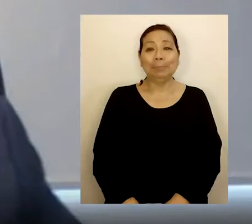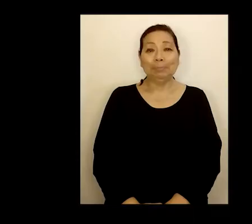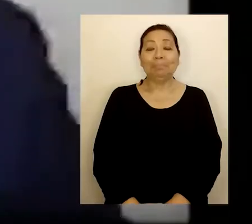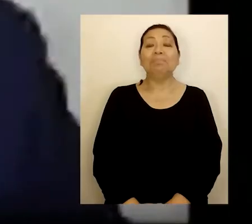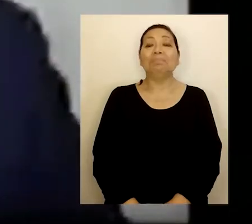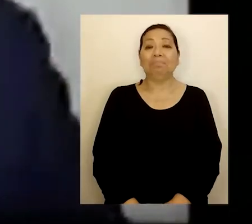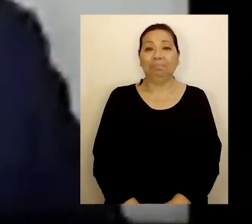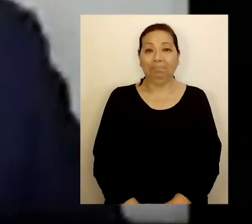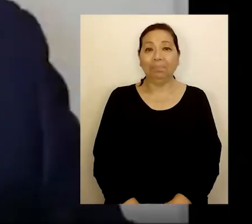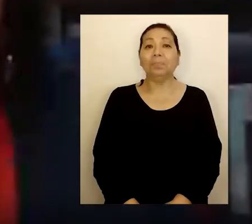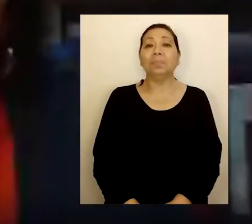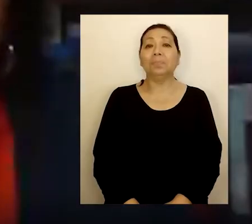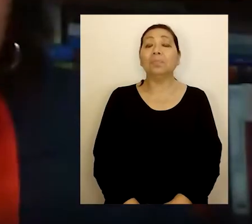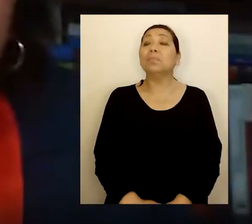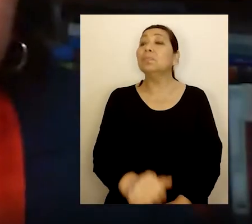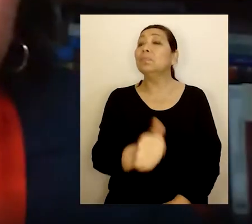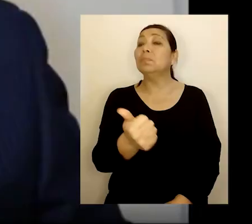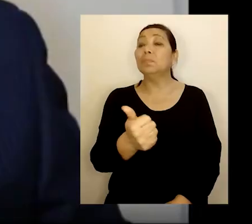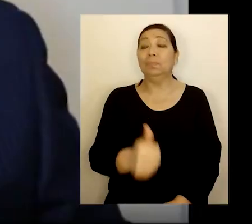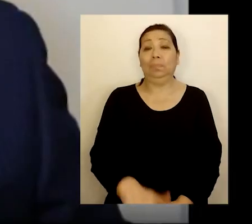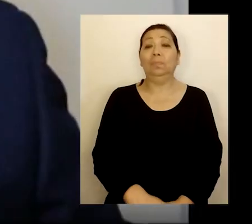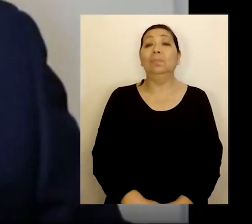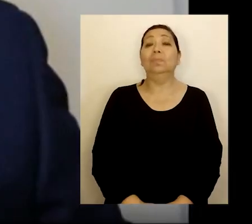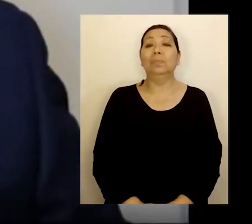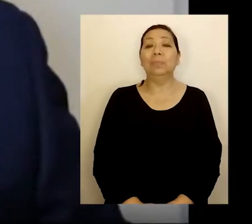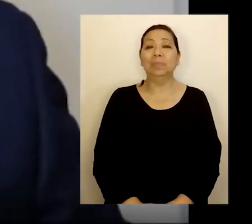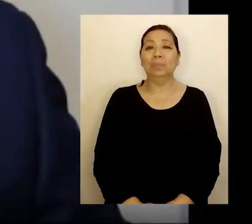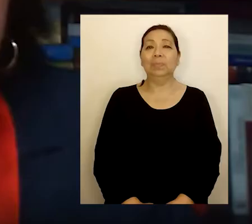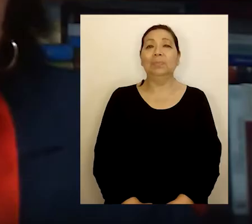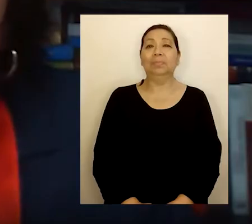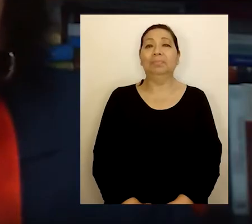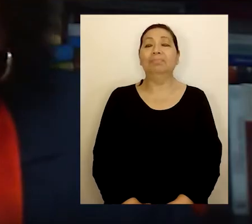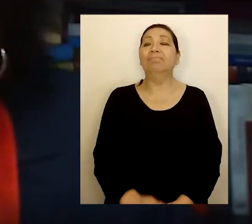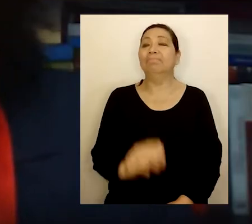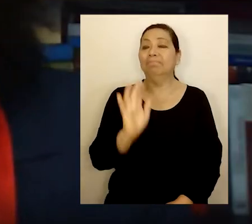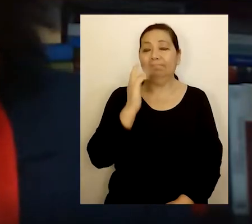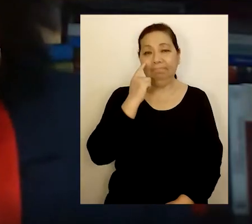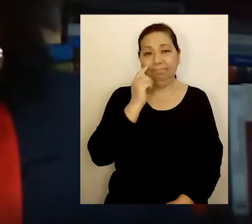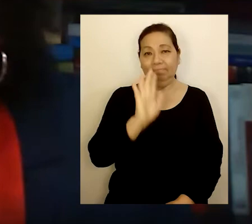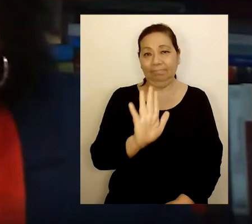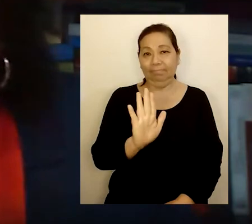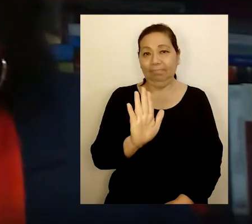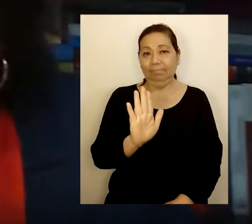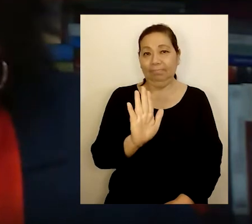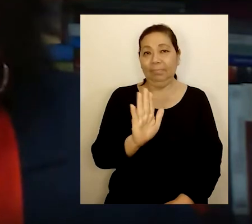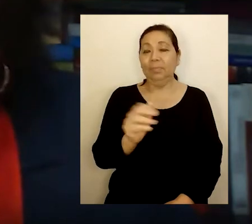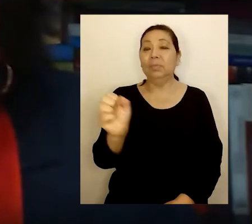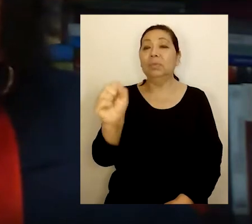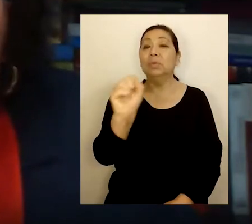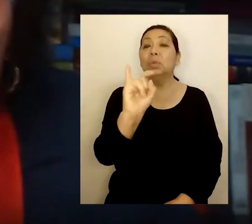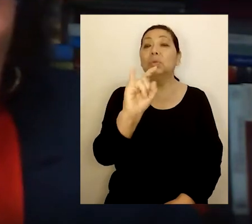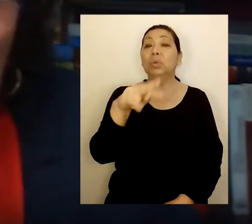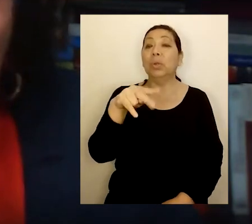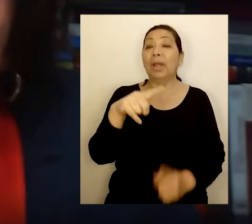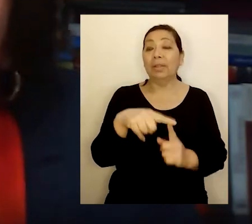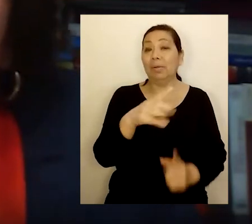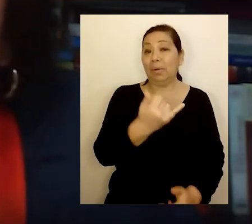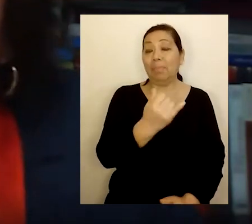Sí, ¿Me permite, señora Presidente? Sí. A ver, vamos a por la parte de la SUNAT.